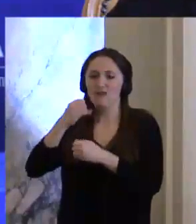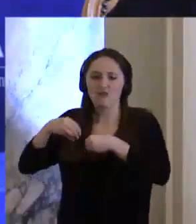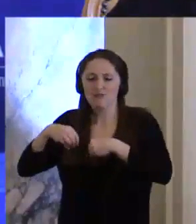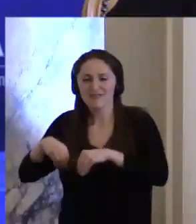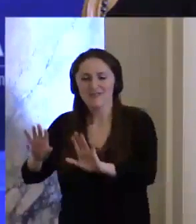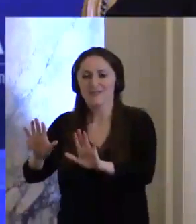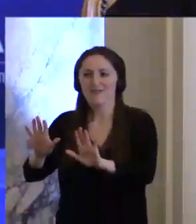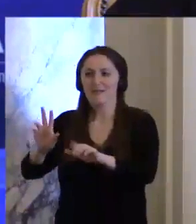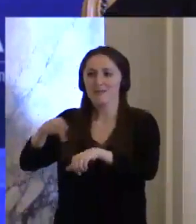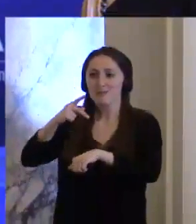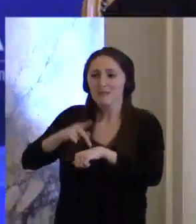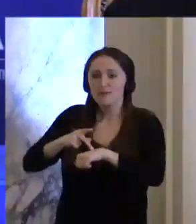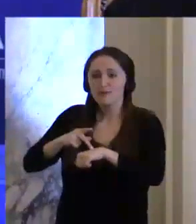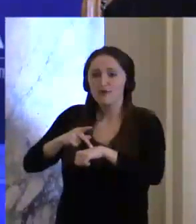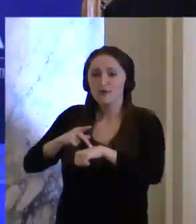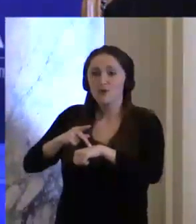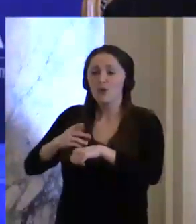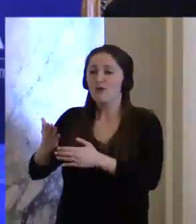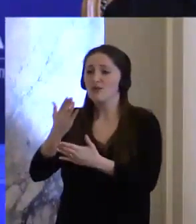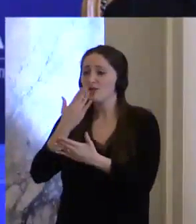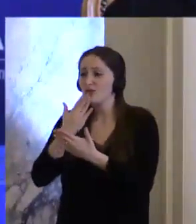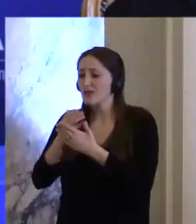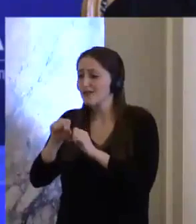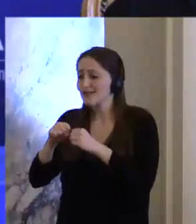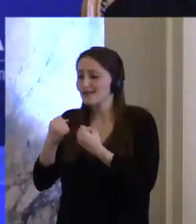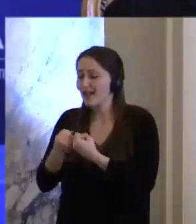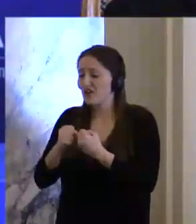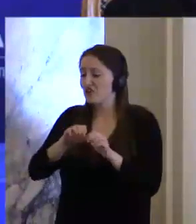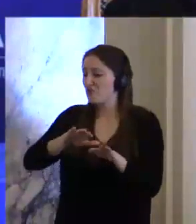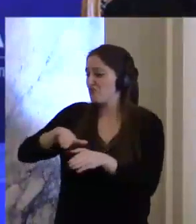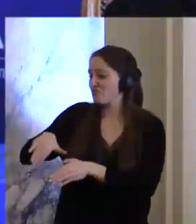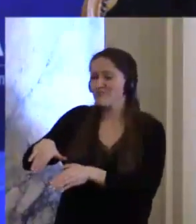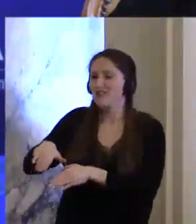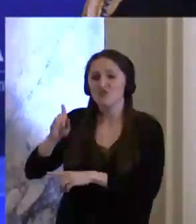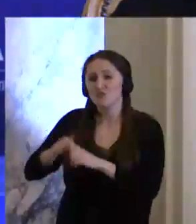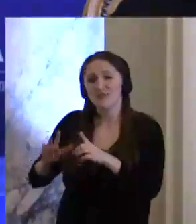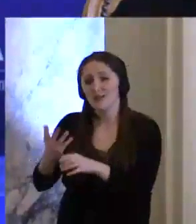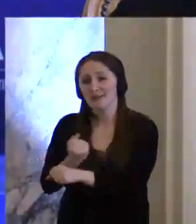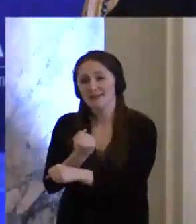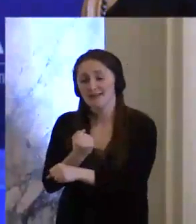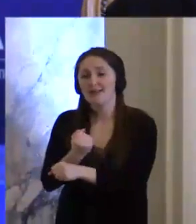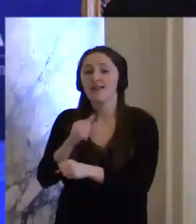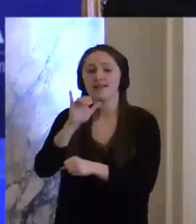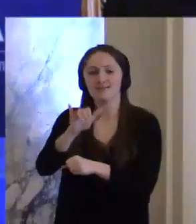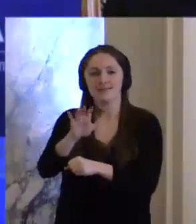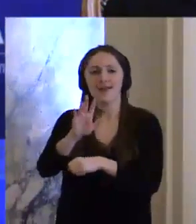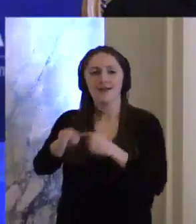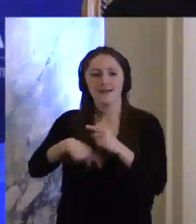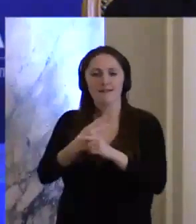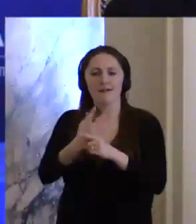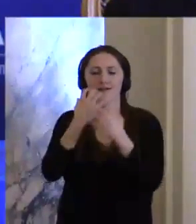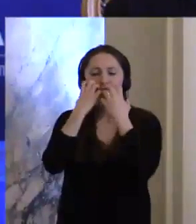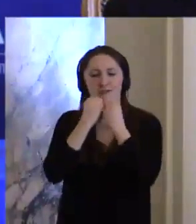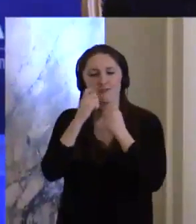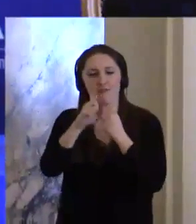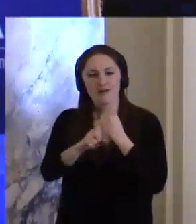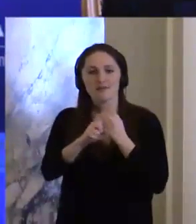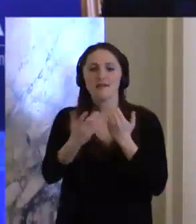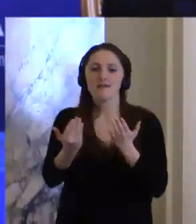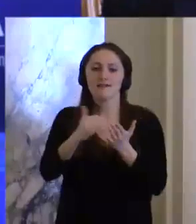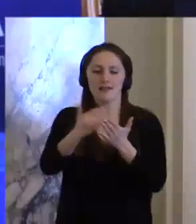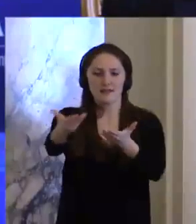Esos valores tenemos que ir reintroduciéndolos y tenemos que ir insistiendo en ellos cuando van